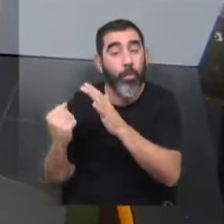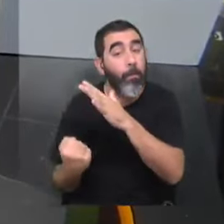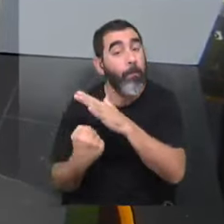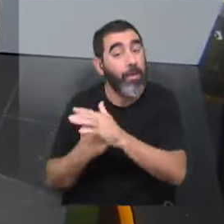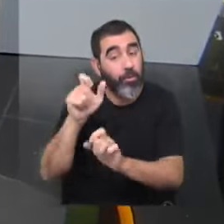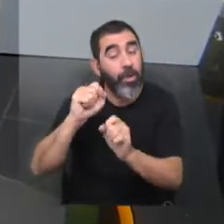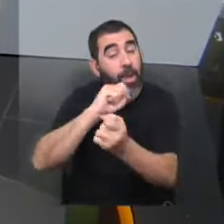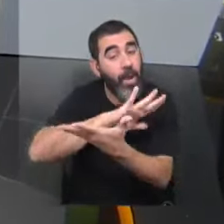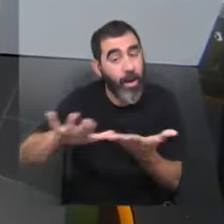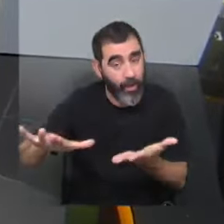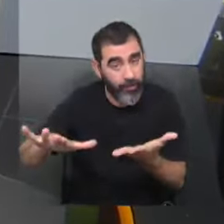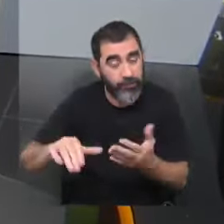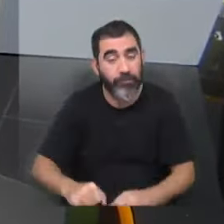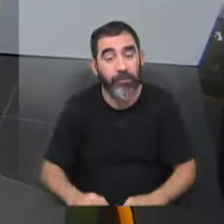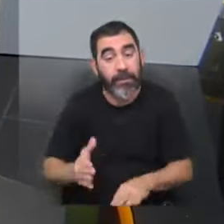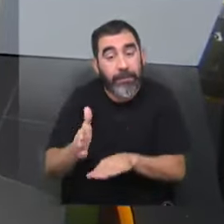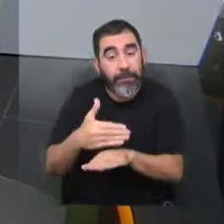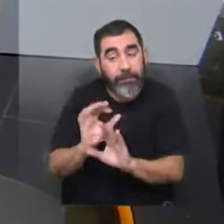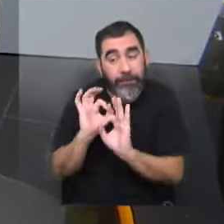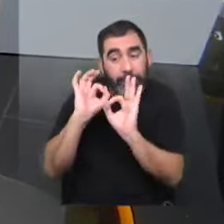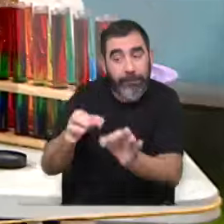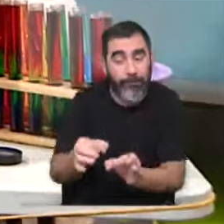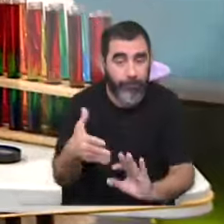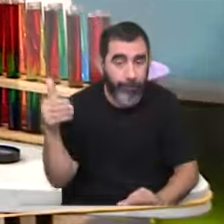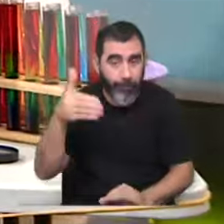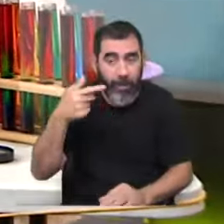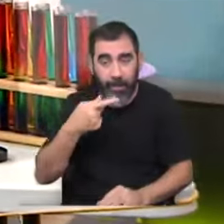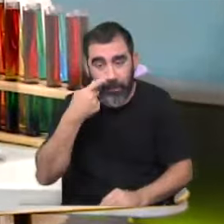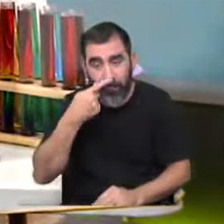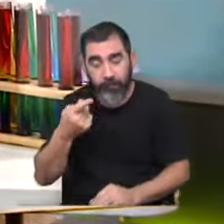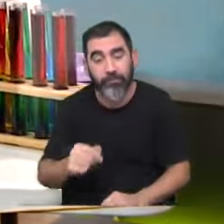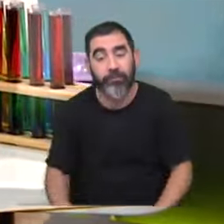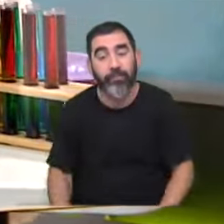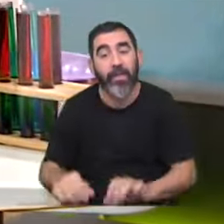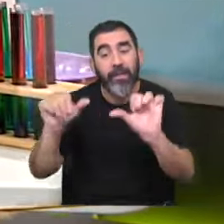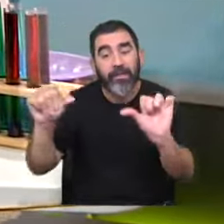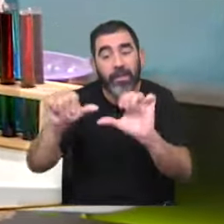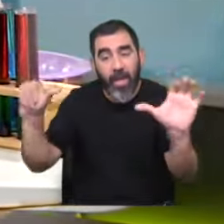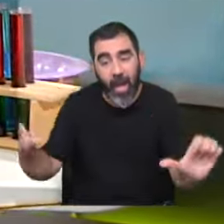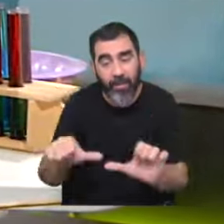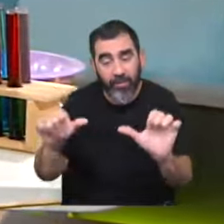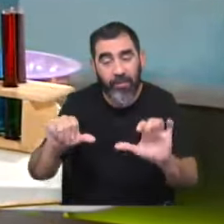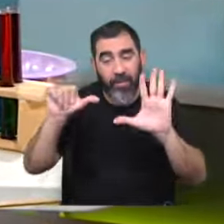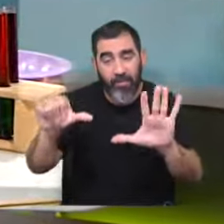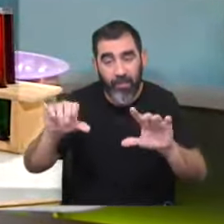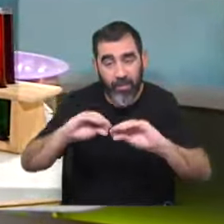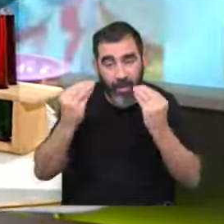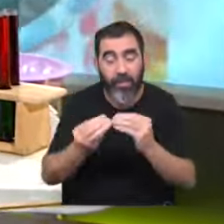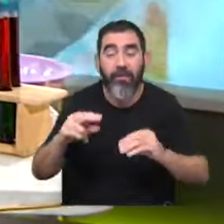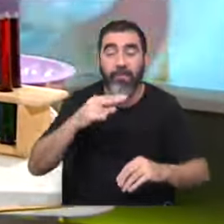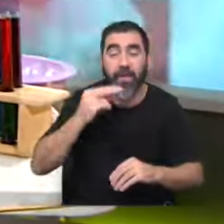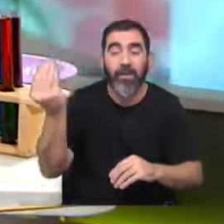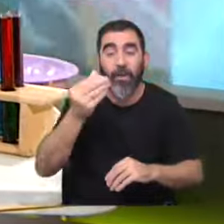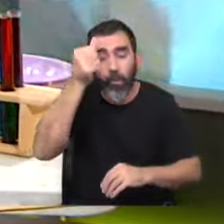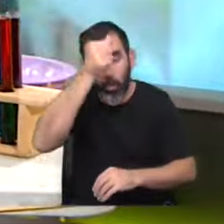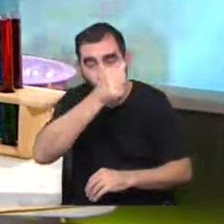pero entrada libre, así que llegar temprano los que quieran participar. Sí, exactamente. Van a hacer 6 actividades en total, ¿no? 3 y 3. Exactamente, viernes, sábado y